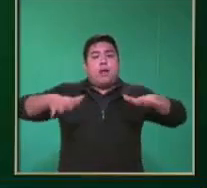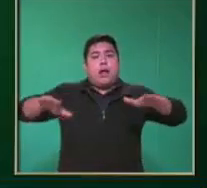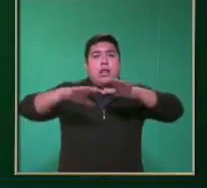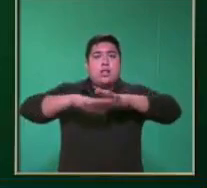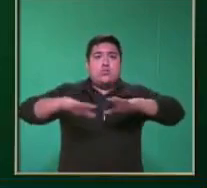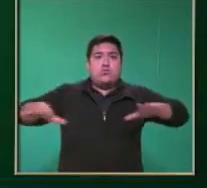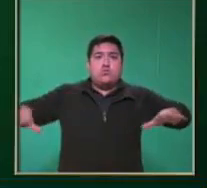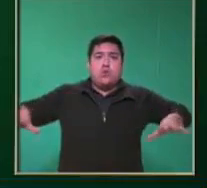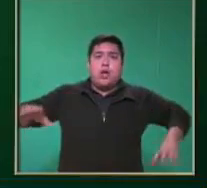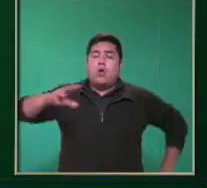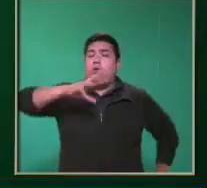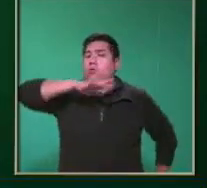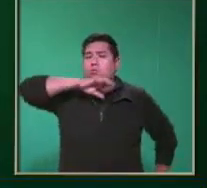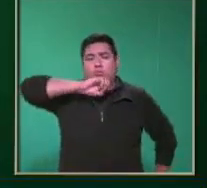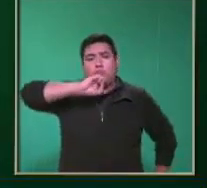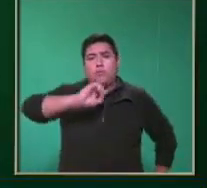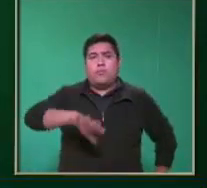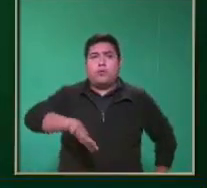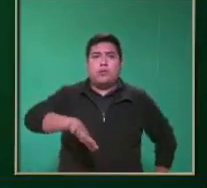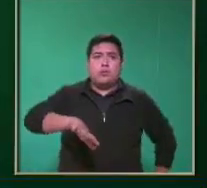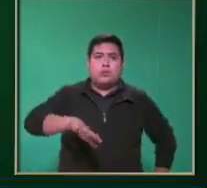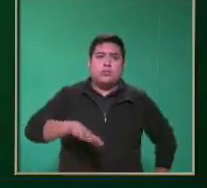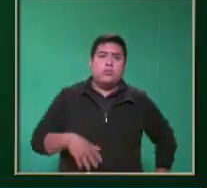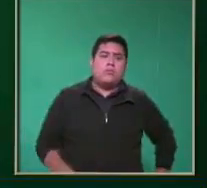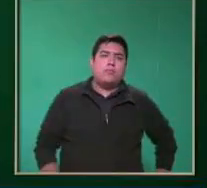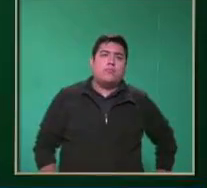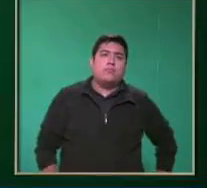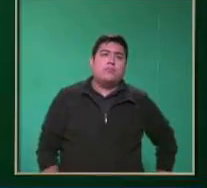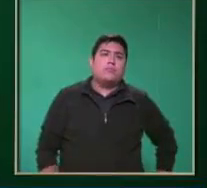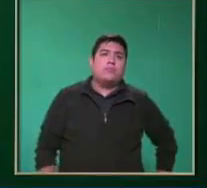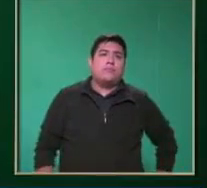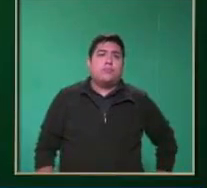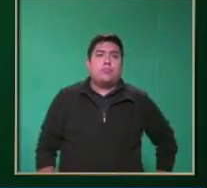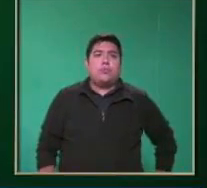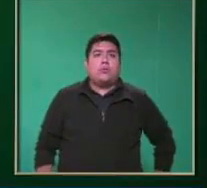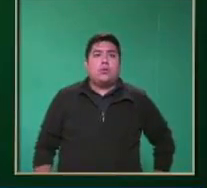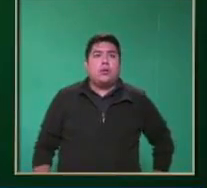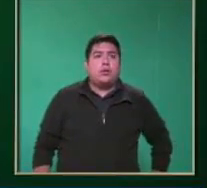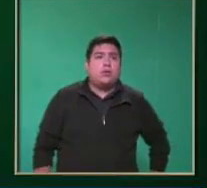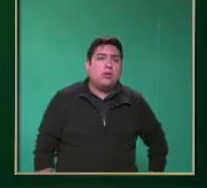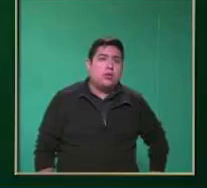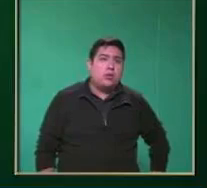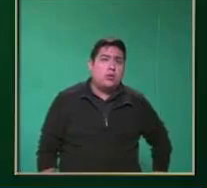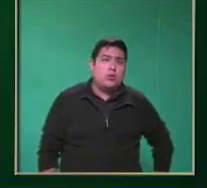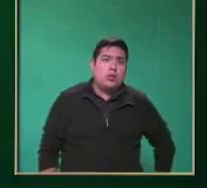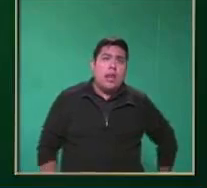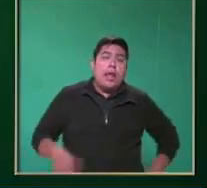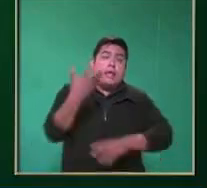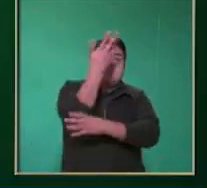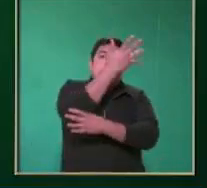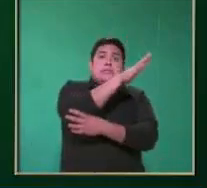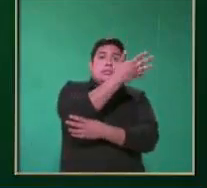y suelos por actividades humanas. Y la conversión de selvas o de cualquier